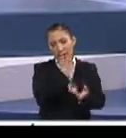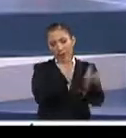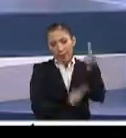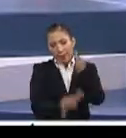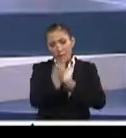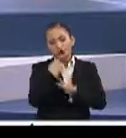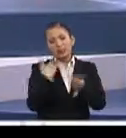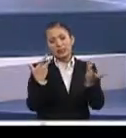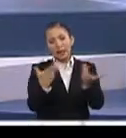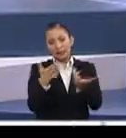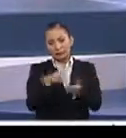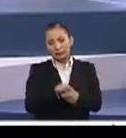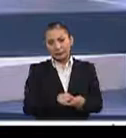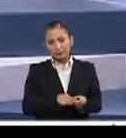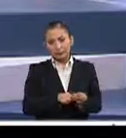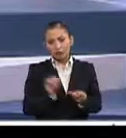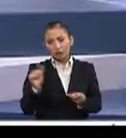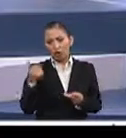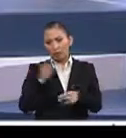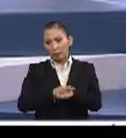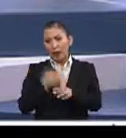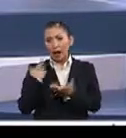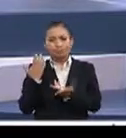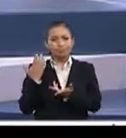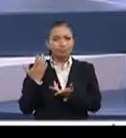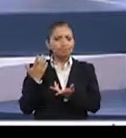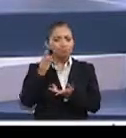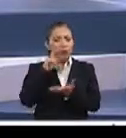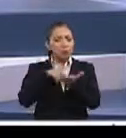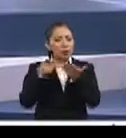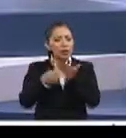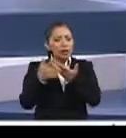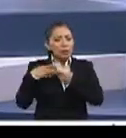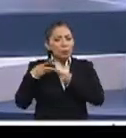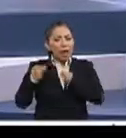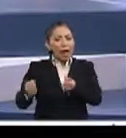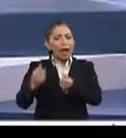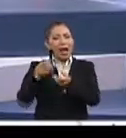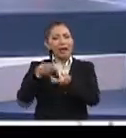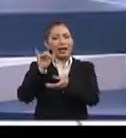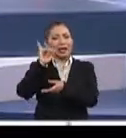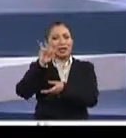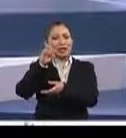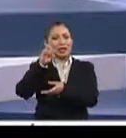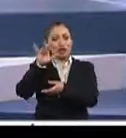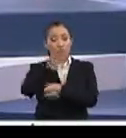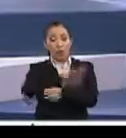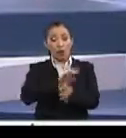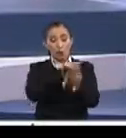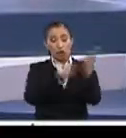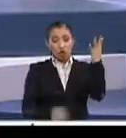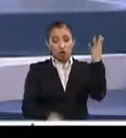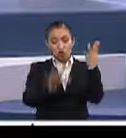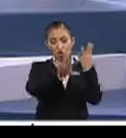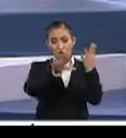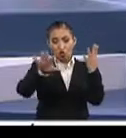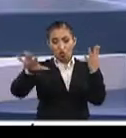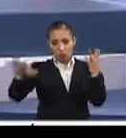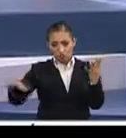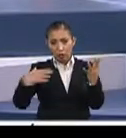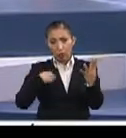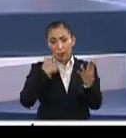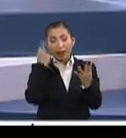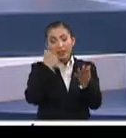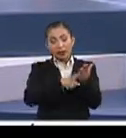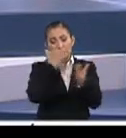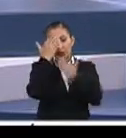y operativo, y un poco de formulación y proyectos de inversión. Esas son las 4 áreas básicamente que